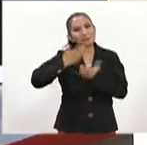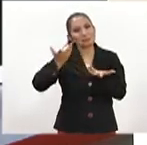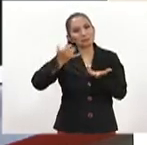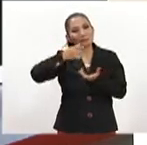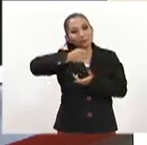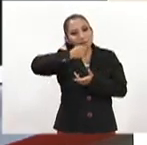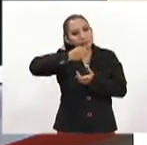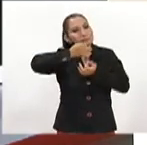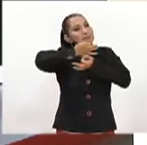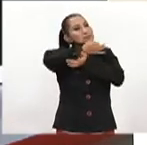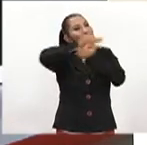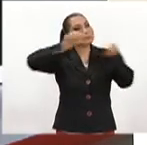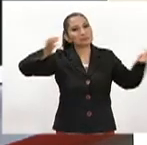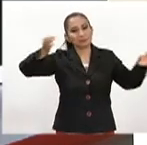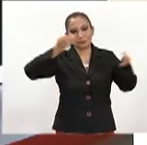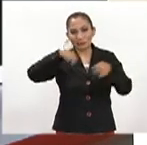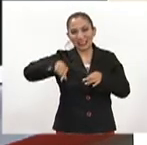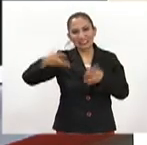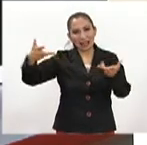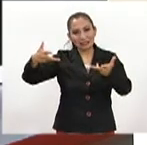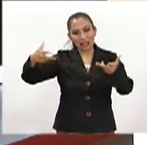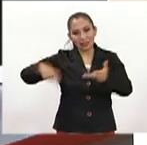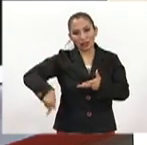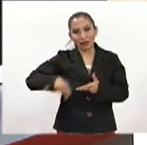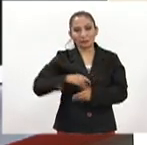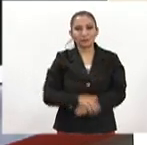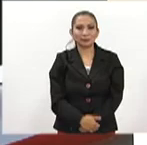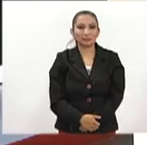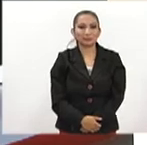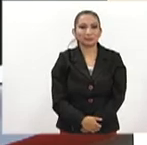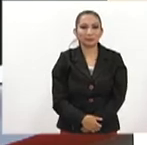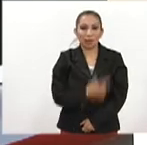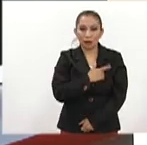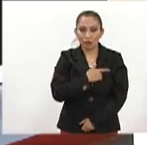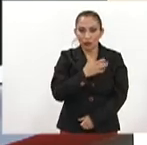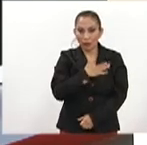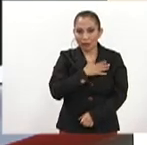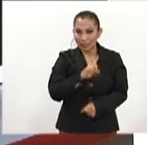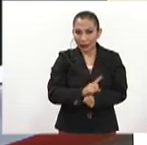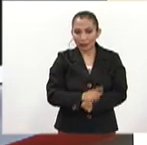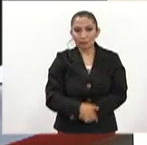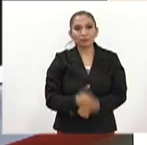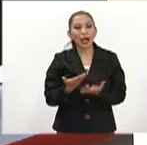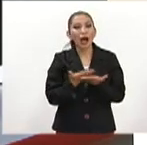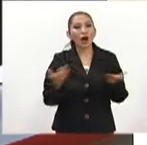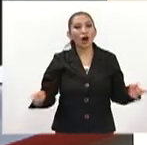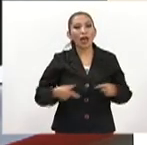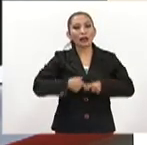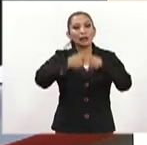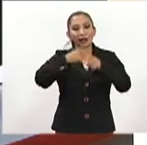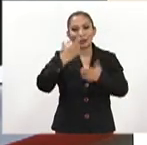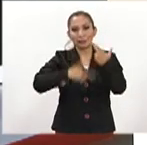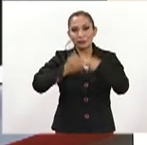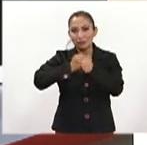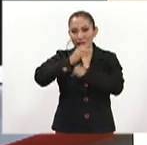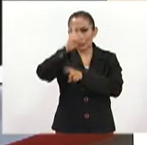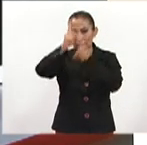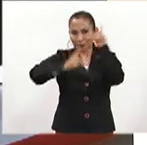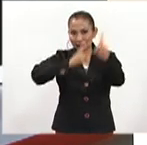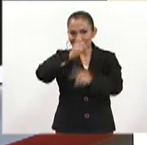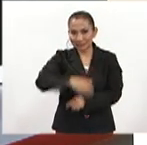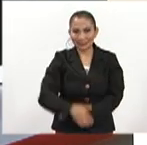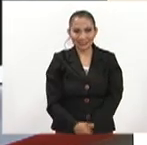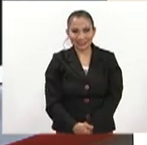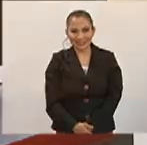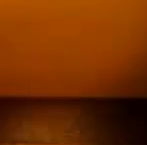micrófono para poder dar a conocer lo que estamos haciendo en DERTEC. El gusto fue nuestro. Gracias, buen día. Vamos a hacer una pausa. Regresamos ya con la información de los deportes.